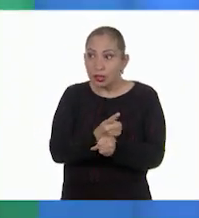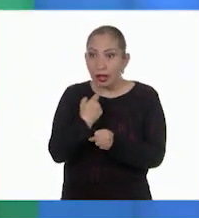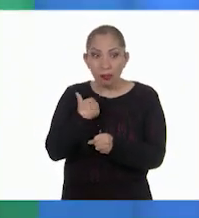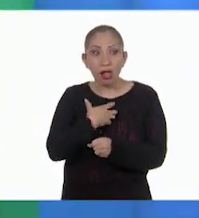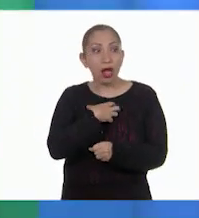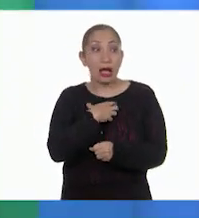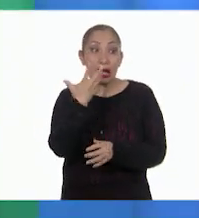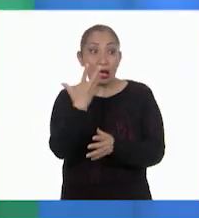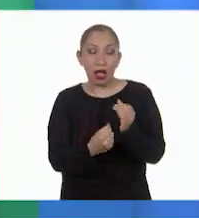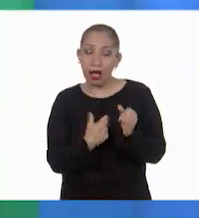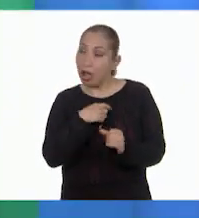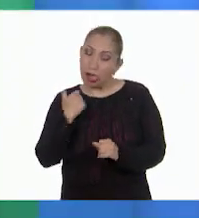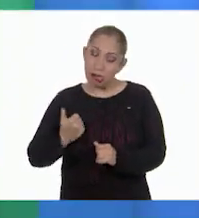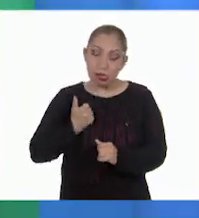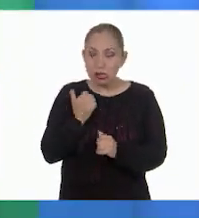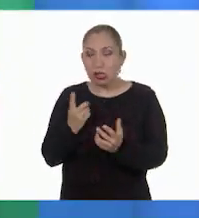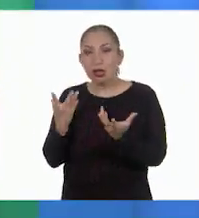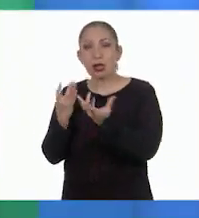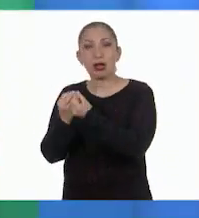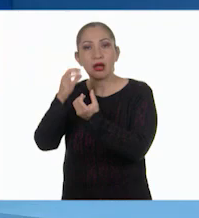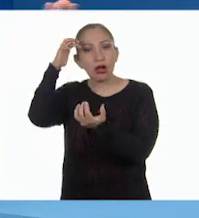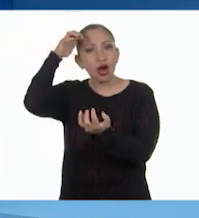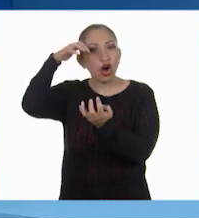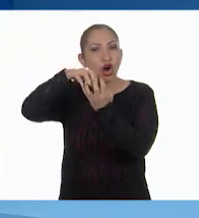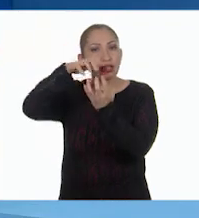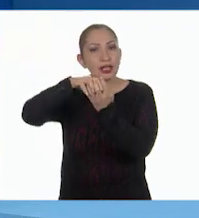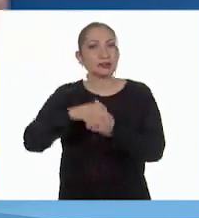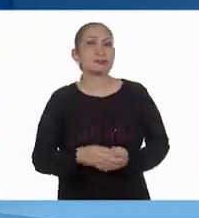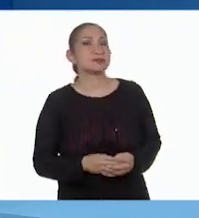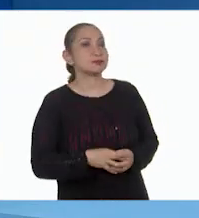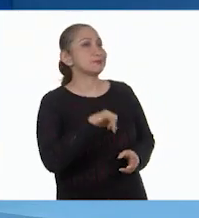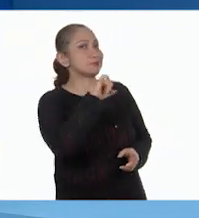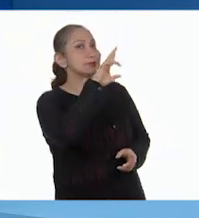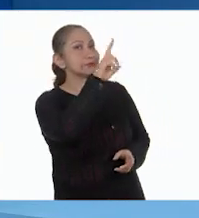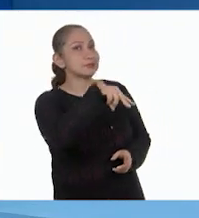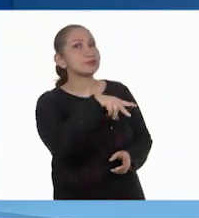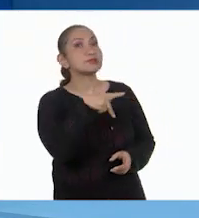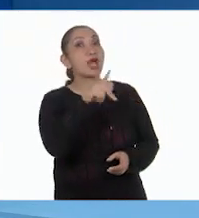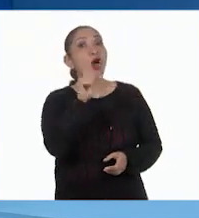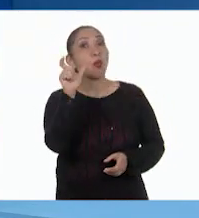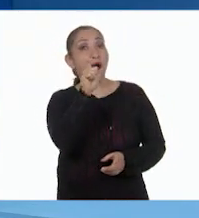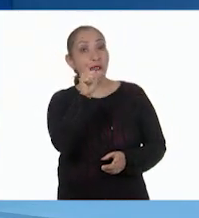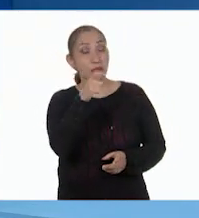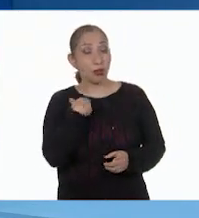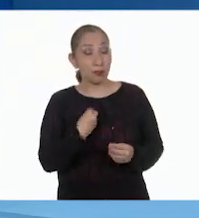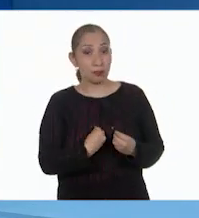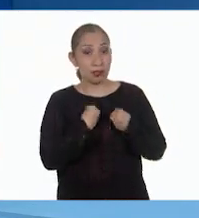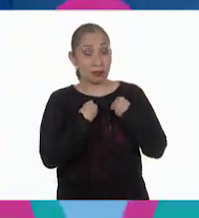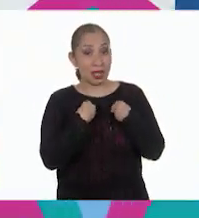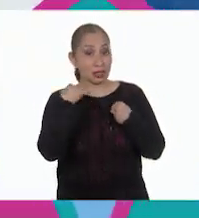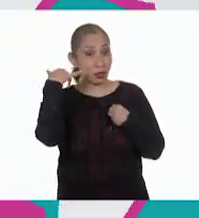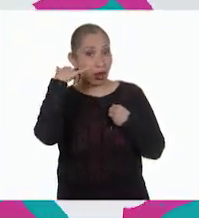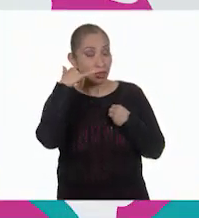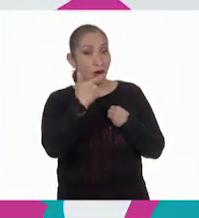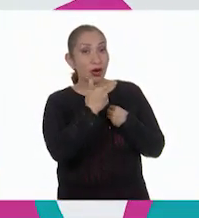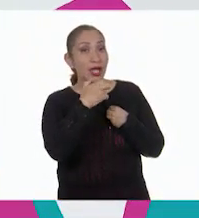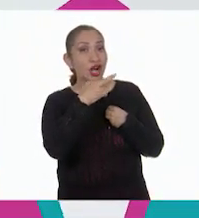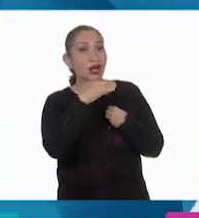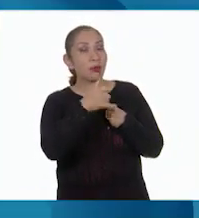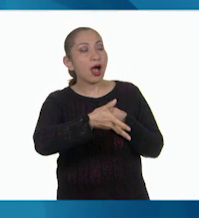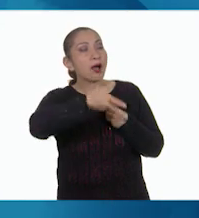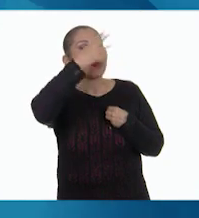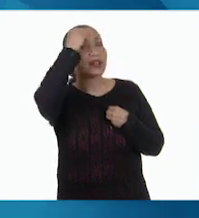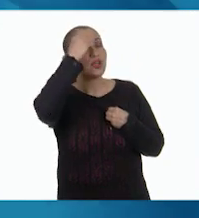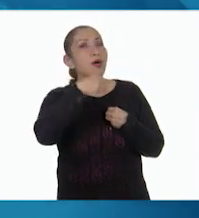de salir de ahí, la aprovechó. Exacto. Sin embargo, durante su tiempo en Yucatán, Jerónimo aprendió a hablar la